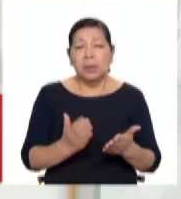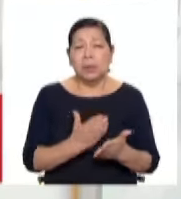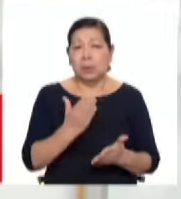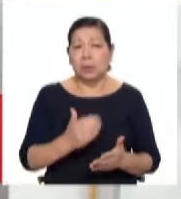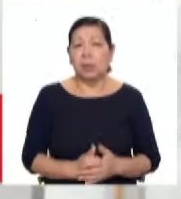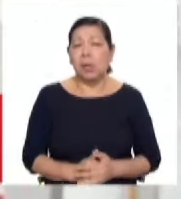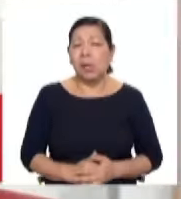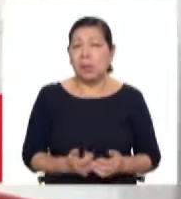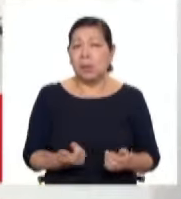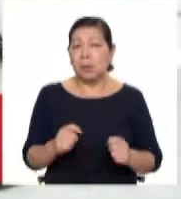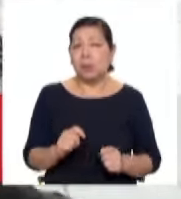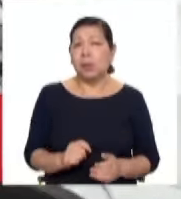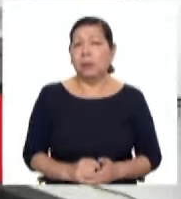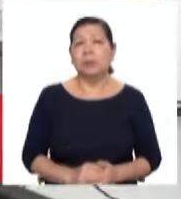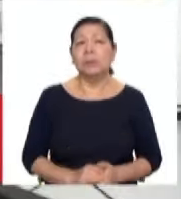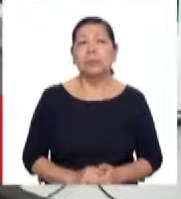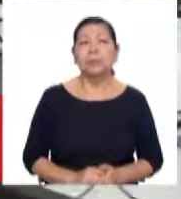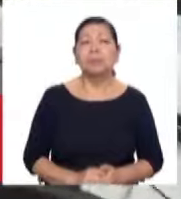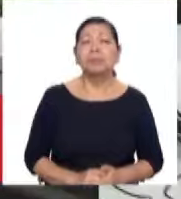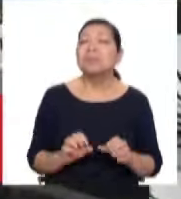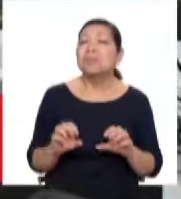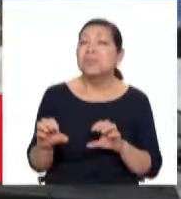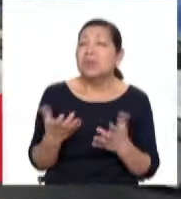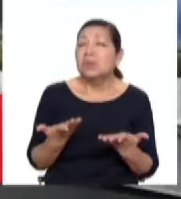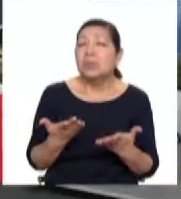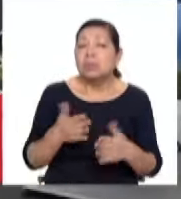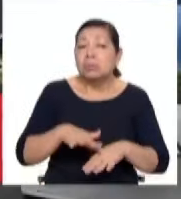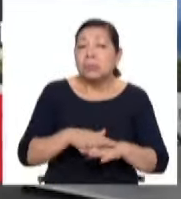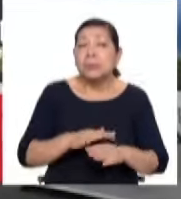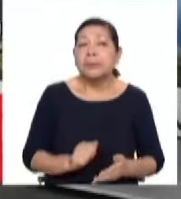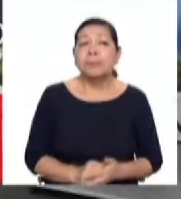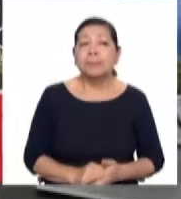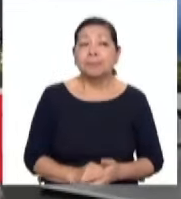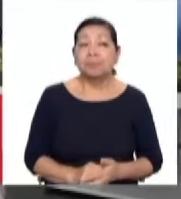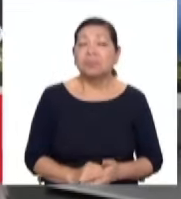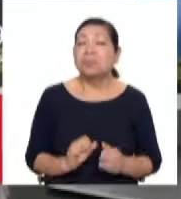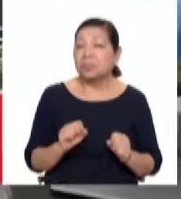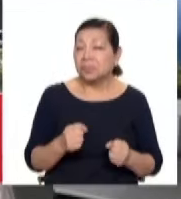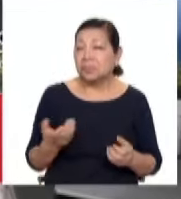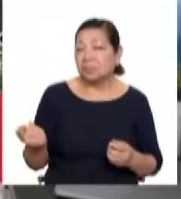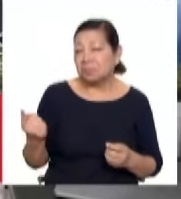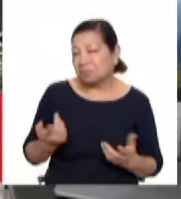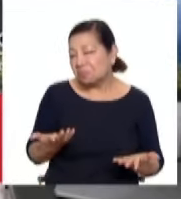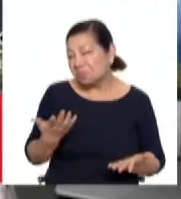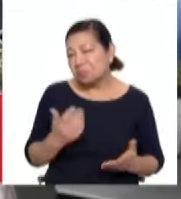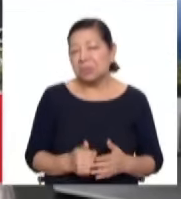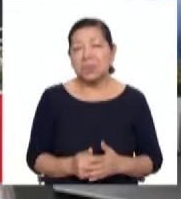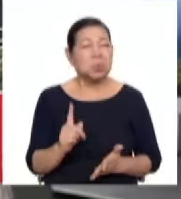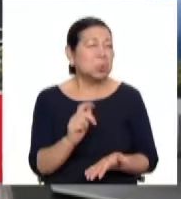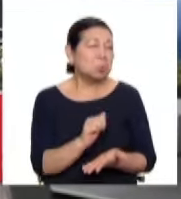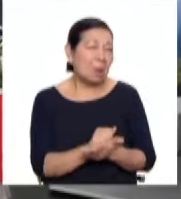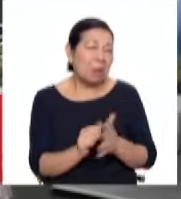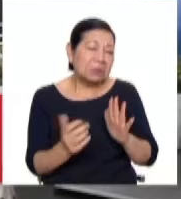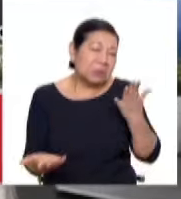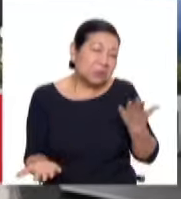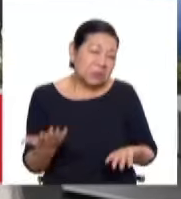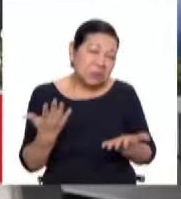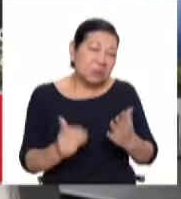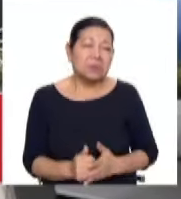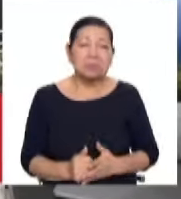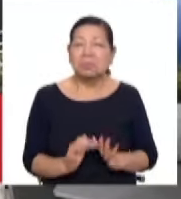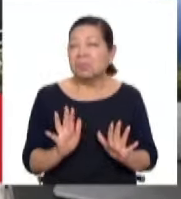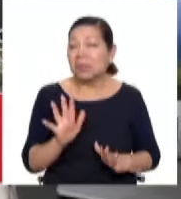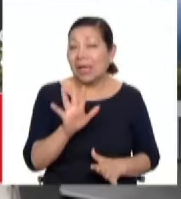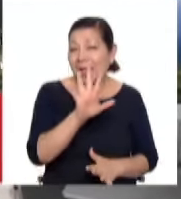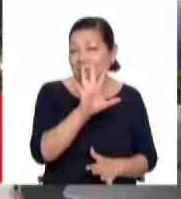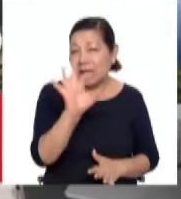problemas, digamos, a la hora de ese reconocimiento que se hace durante los trámites? Nosotros al mes aproximadamente tenemos